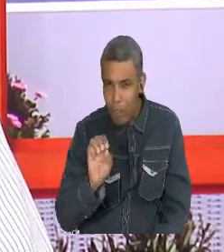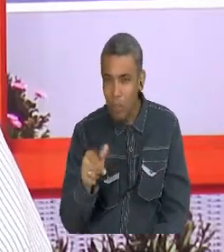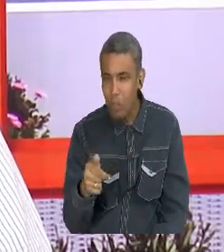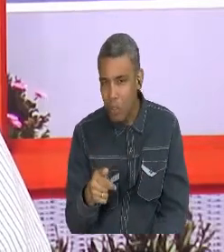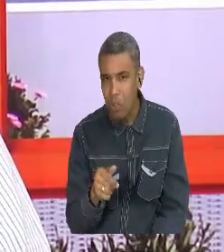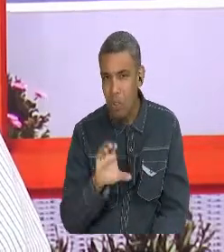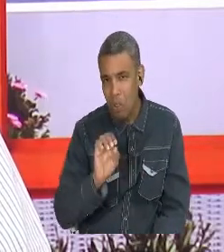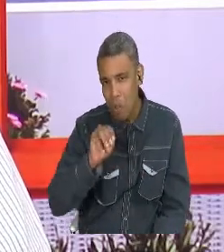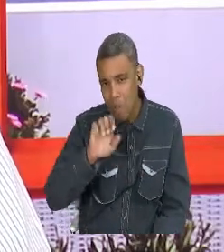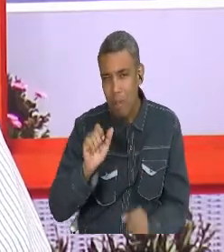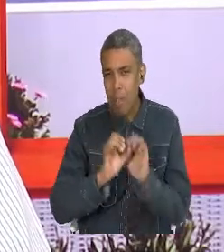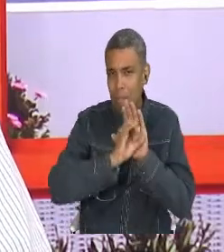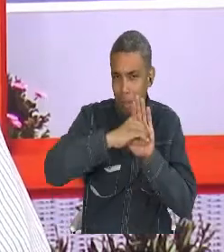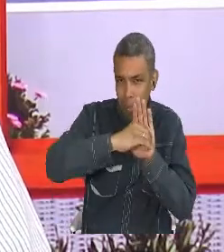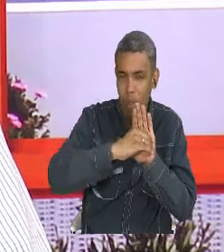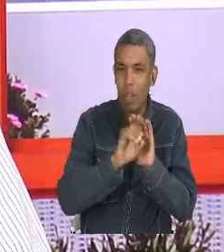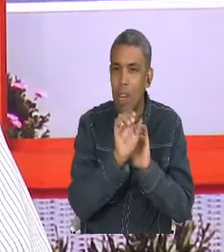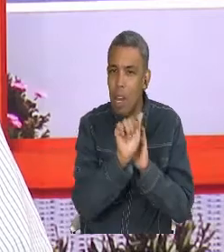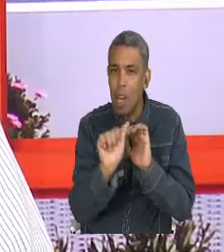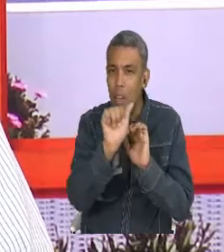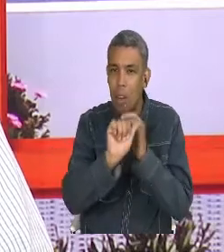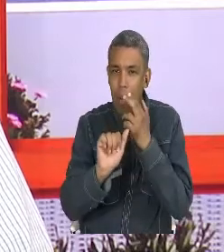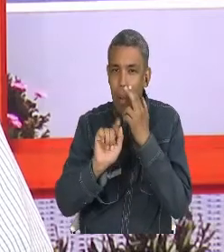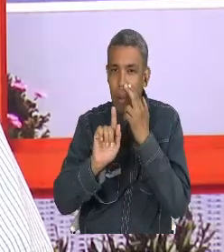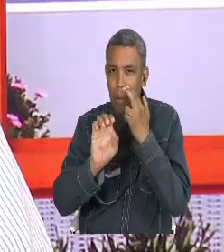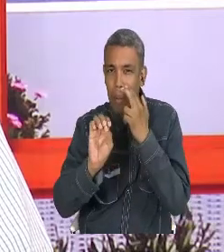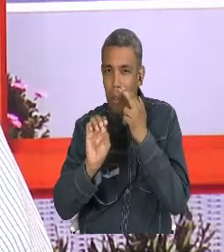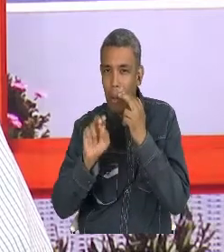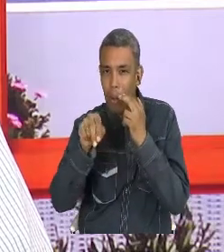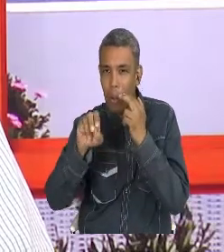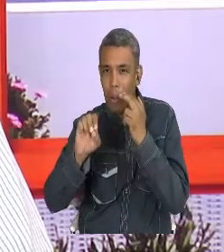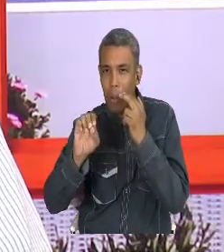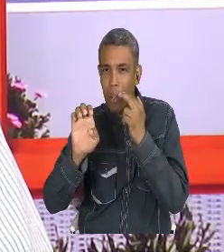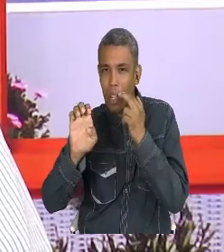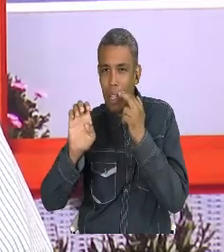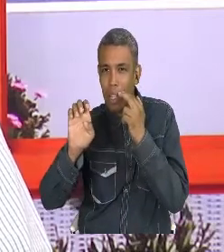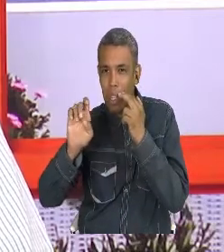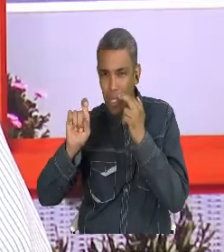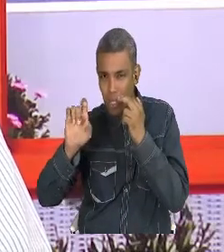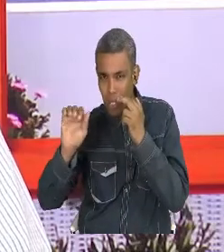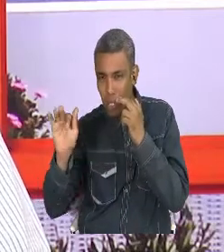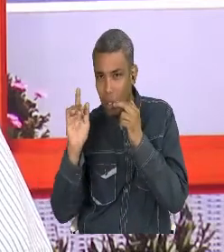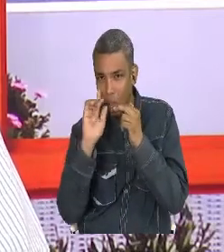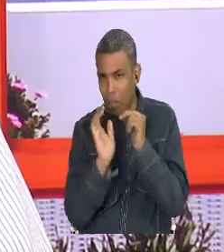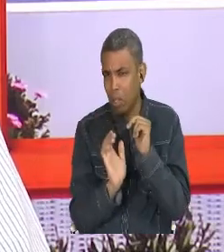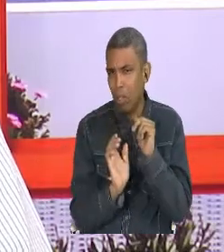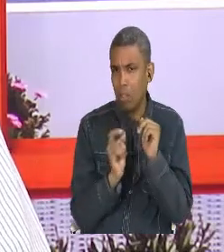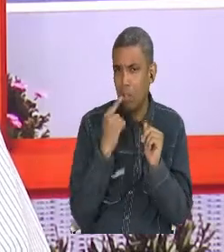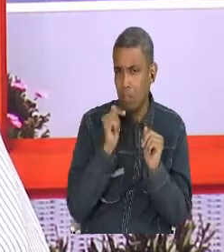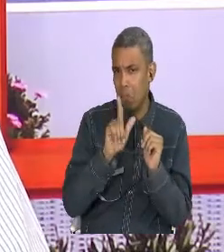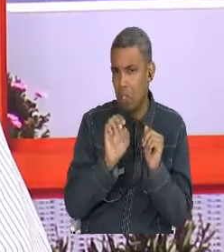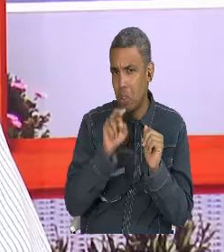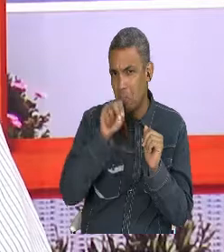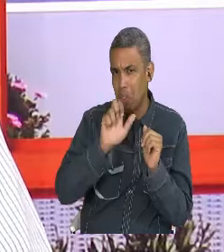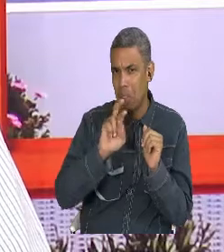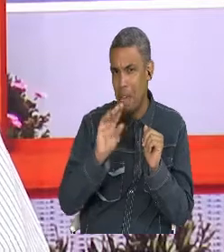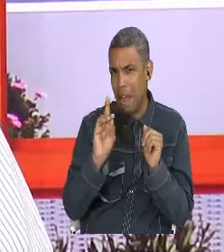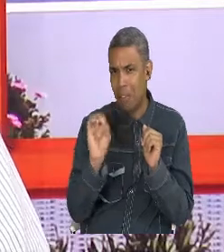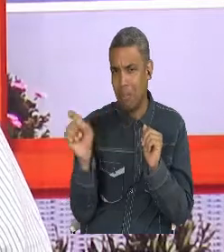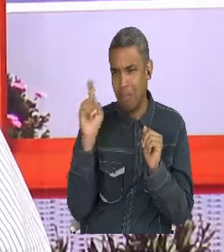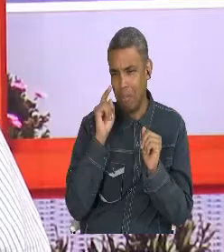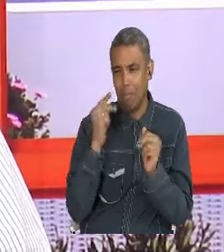Instagram me encuentran como @feonoexótico y en las centrales de riesgo como Don Leonardo Ramos, que allá me conocen harto